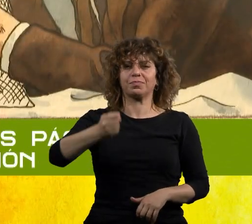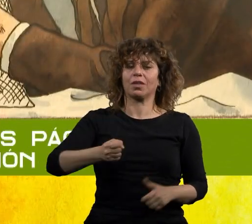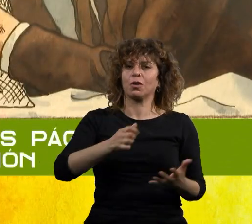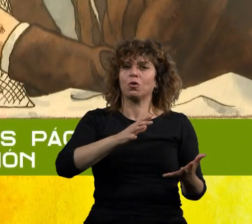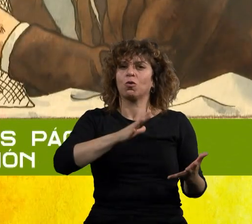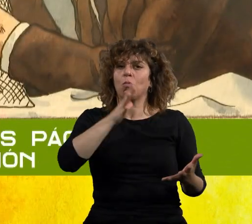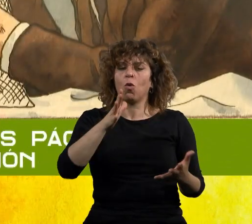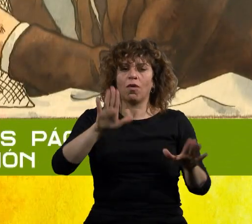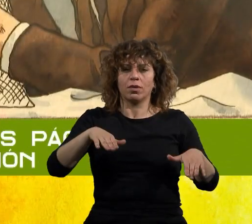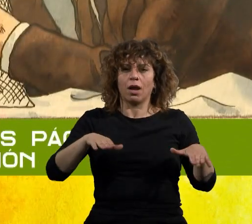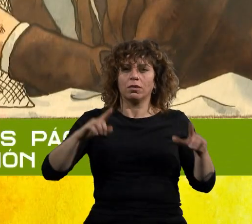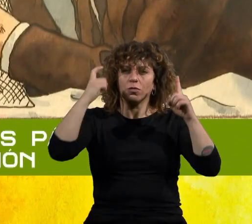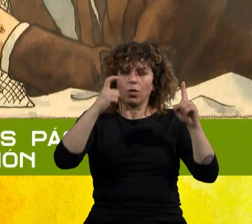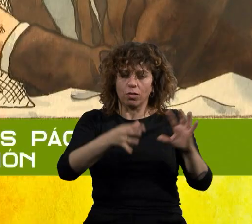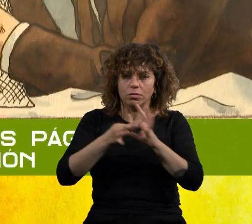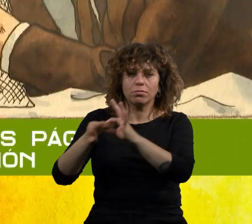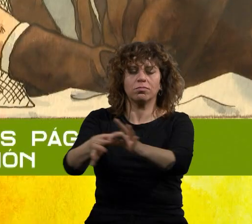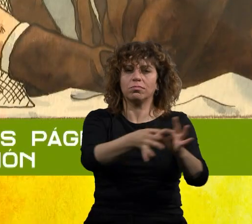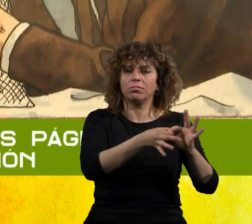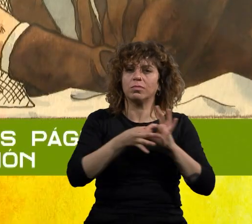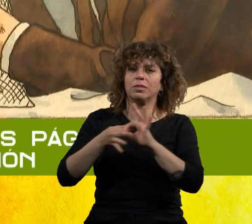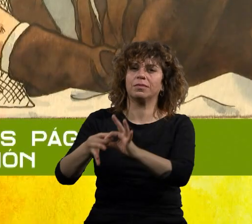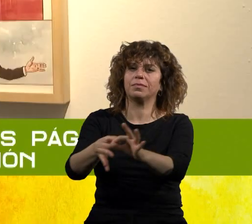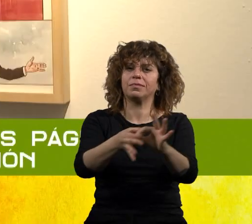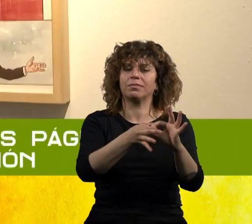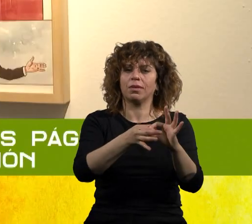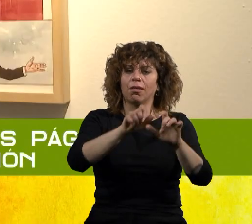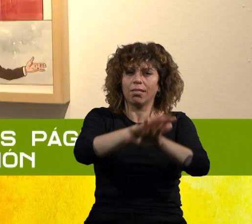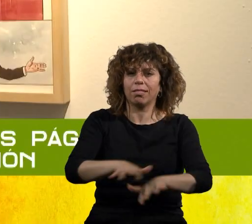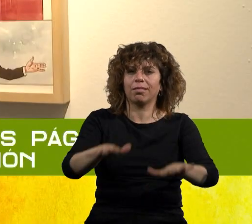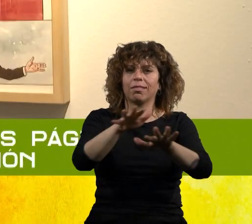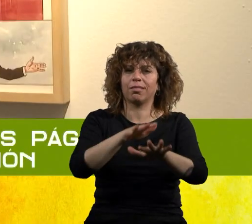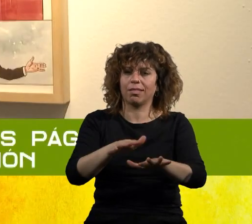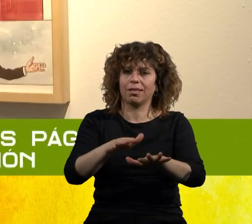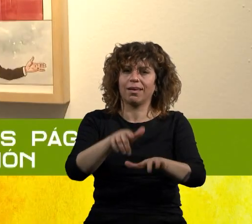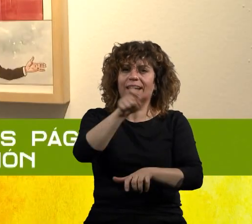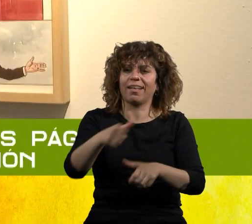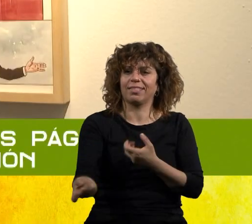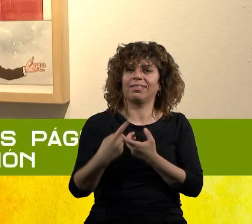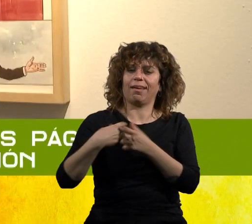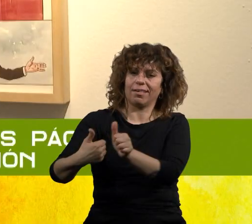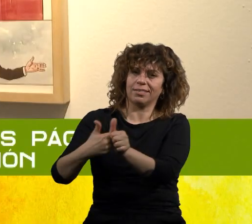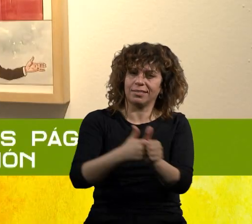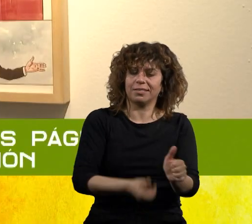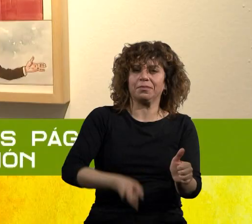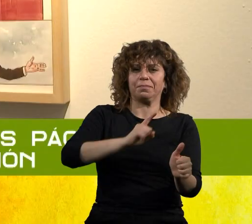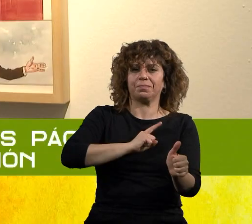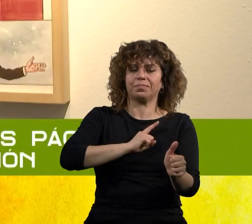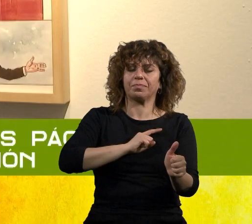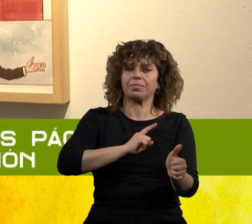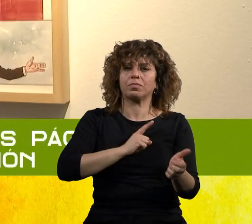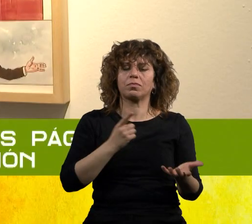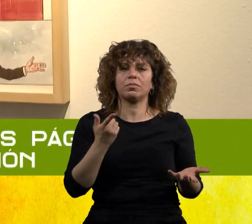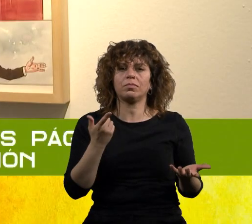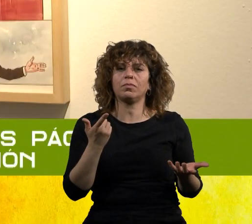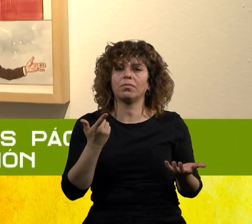aunar voluntades y hacer que la gente lo siguiera. A veces también el humor gráfico tiene